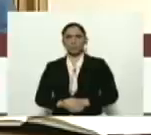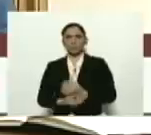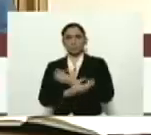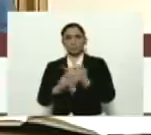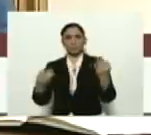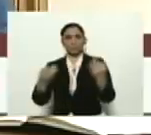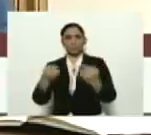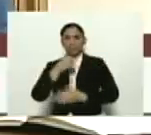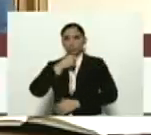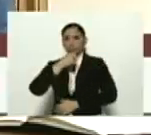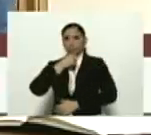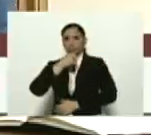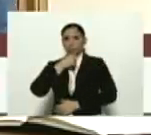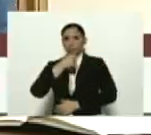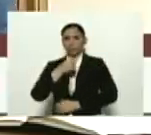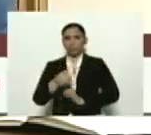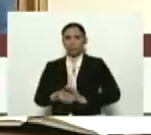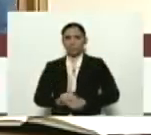Excelente intervención.